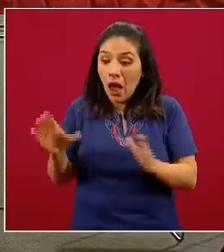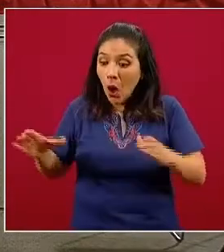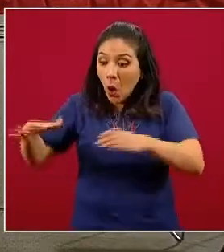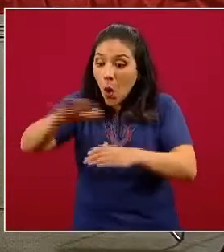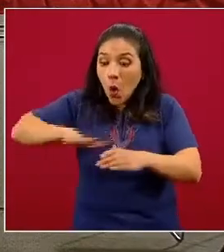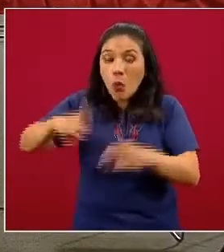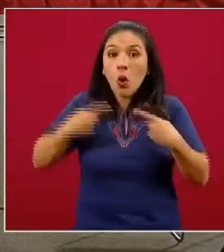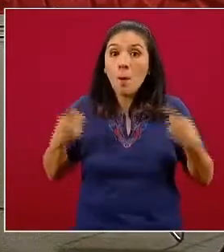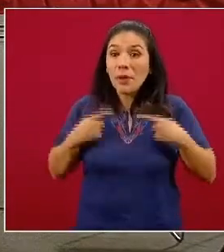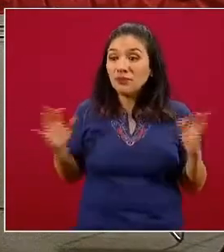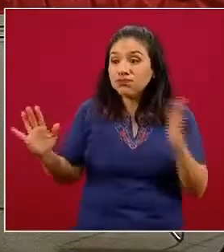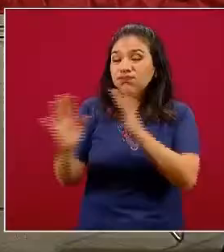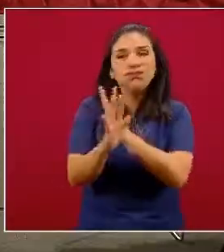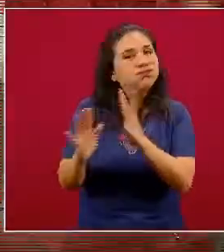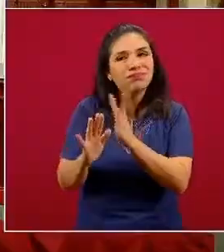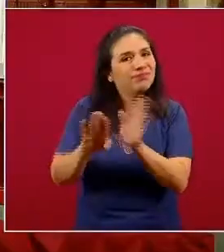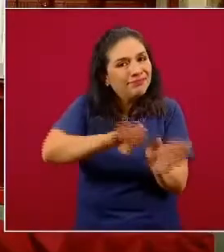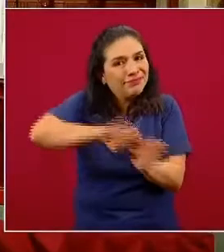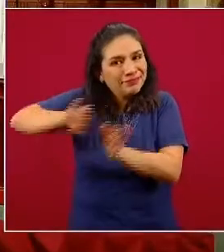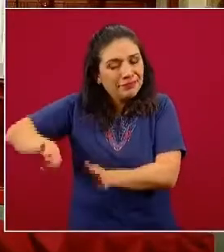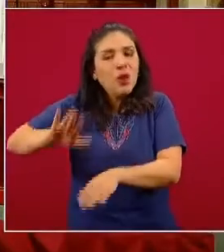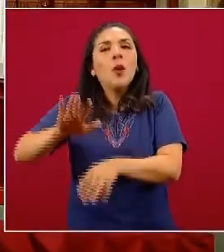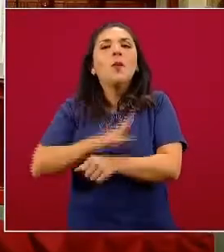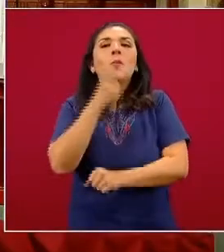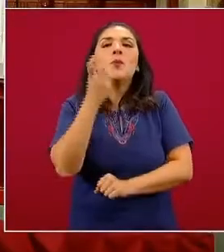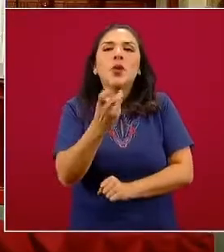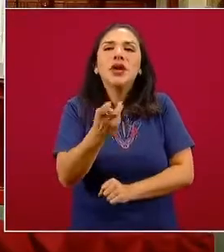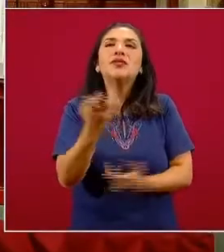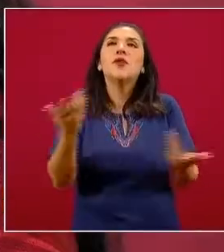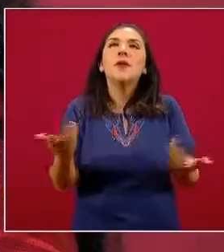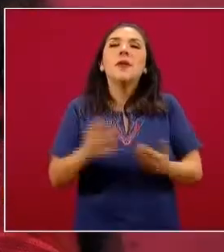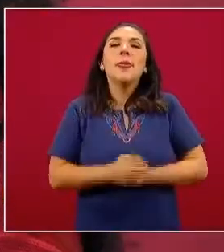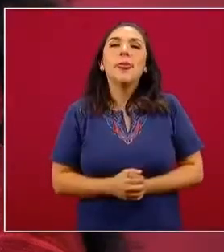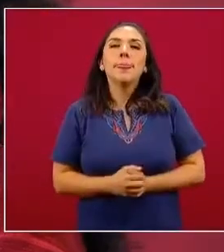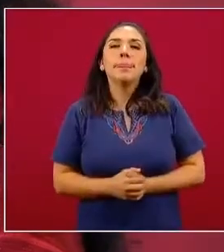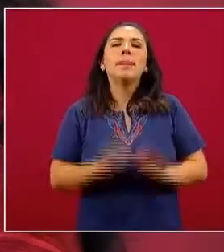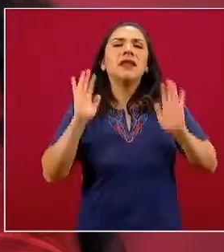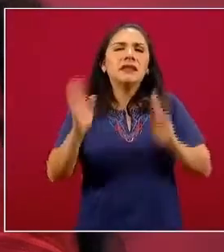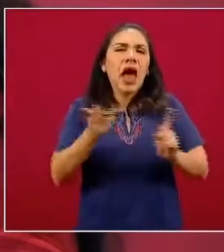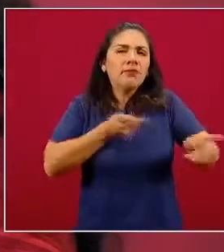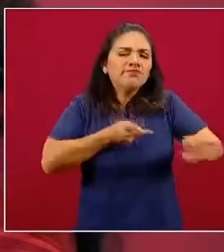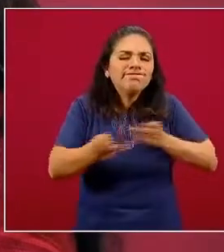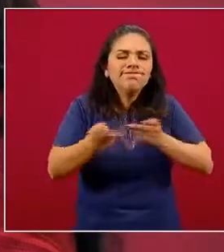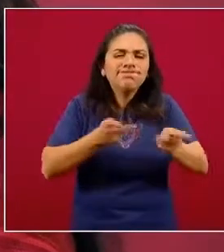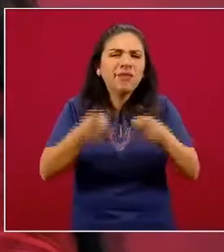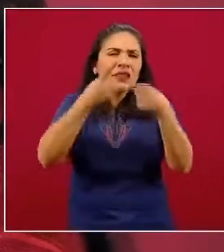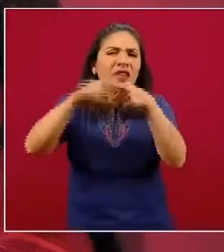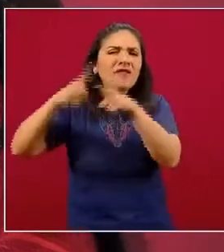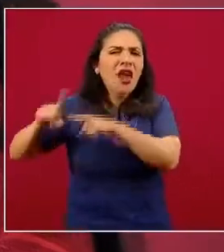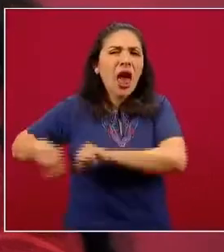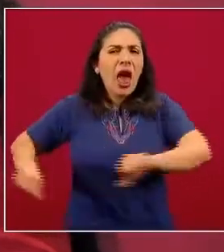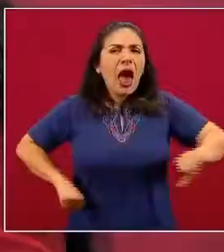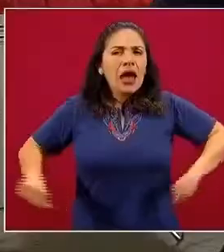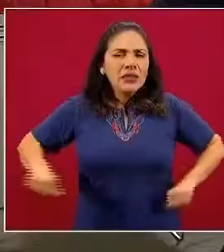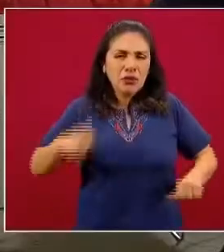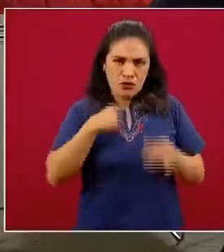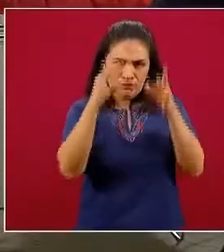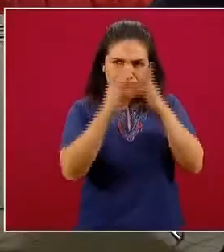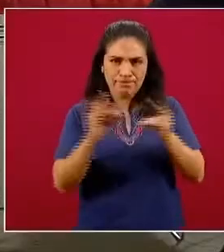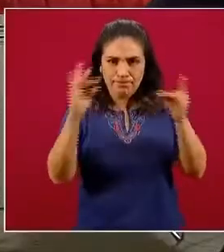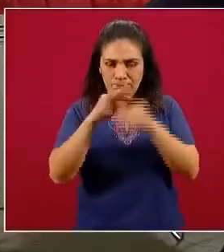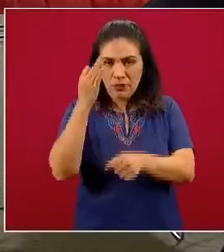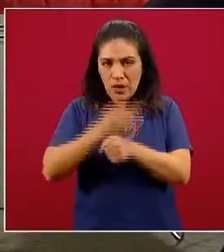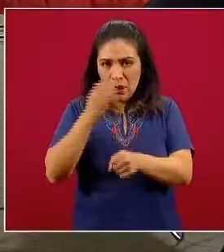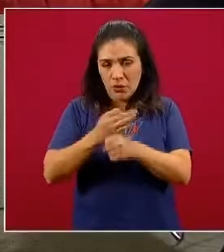esta ocasión. Y por eso se han organizado distintas actividades que voy a